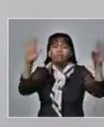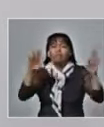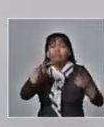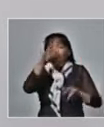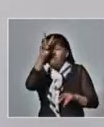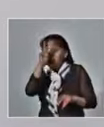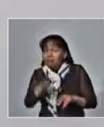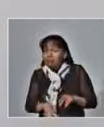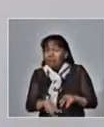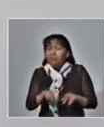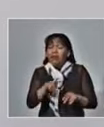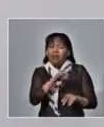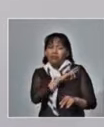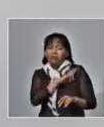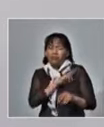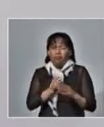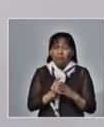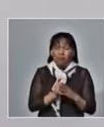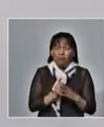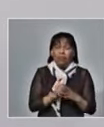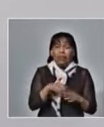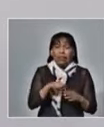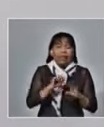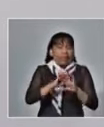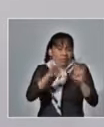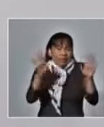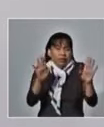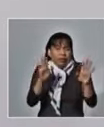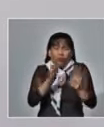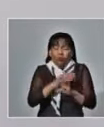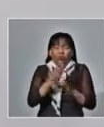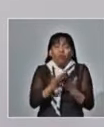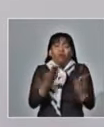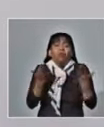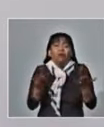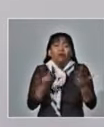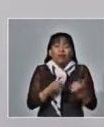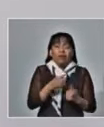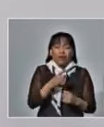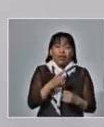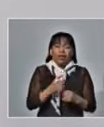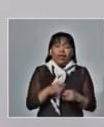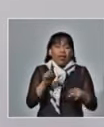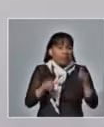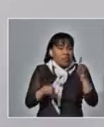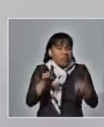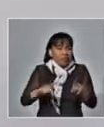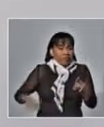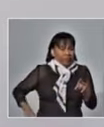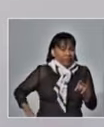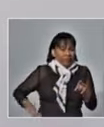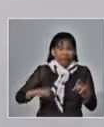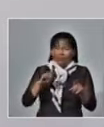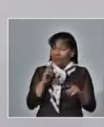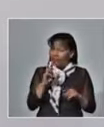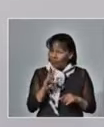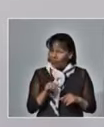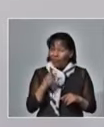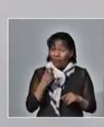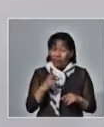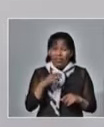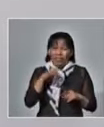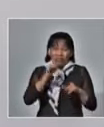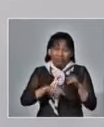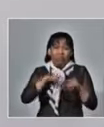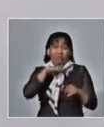realmente autónomo y que sea transparente, y no como en la actualidad, que depende del gobernador. Por eso debemos combatir la corrupción.